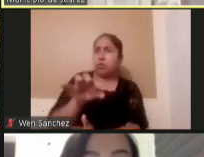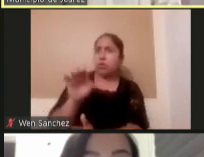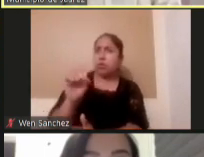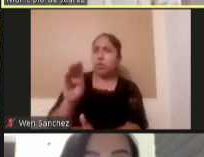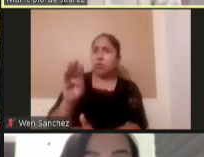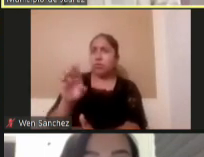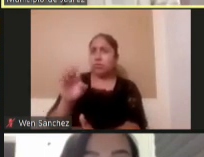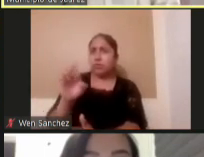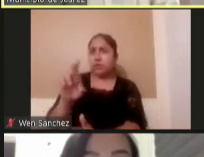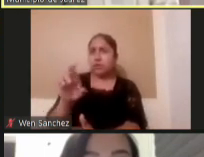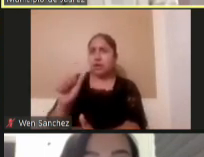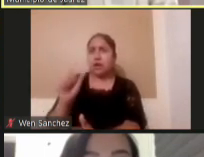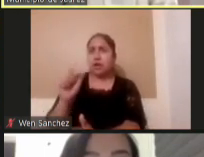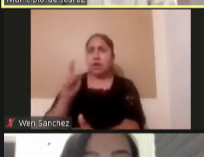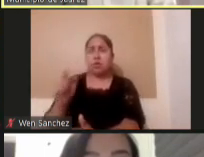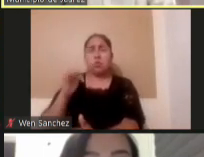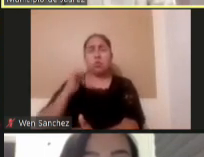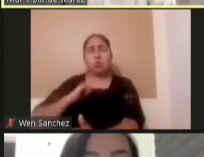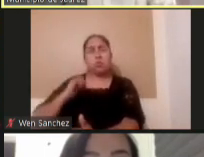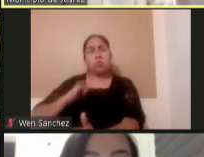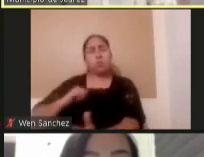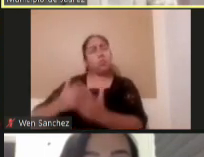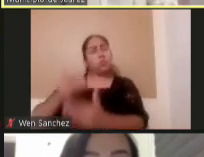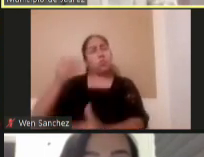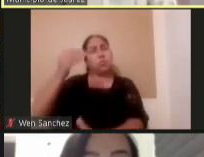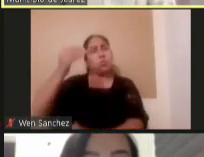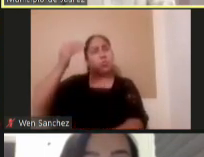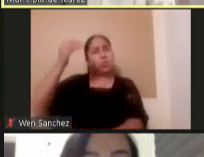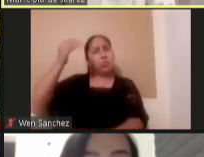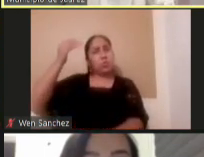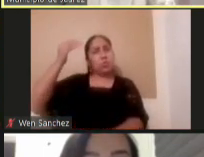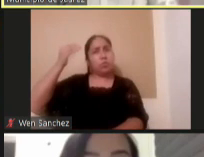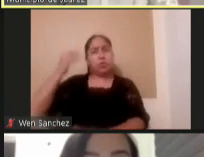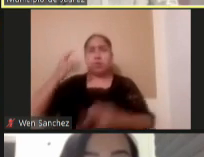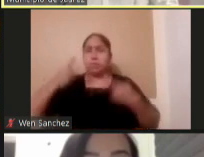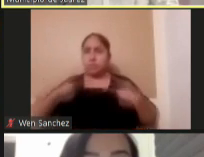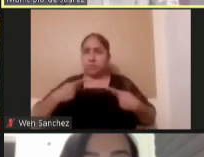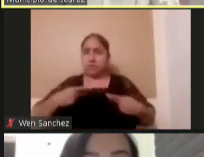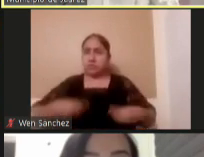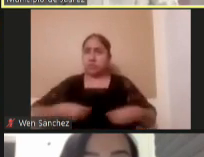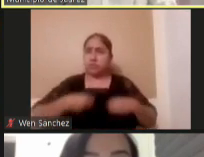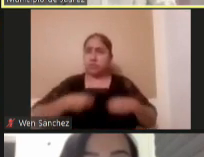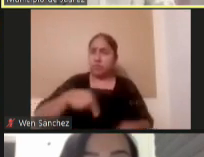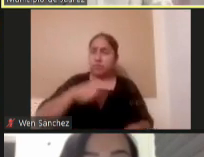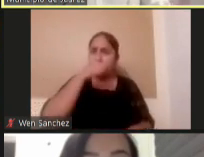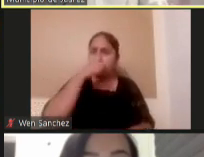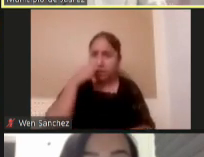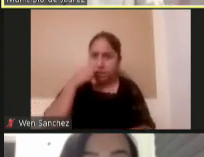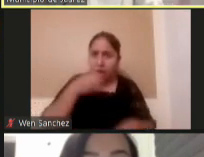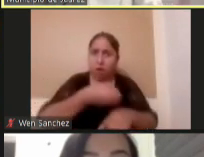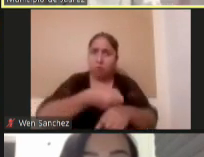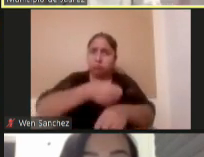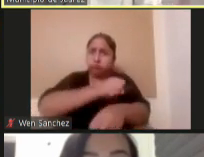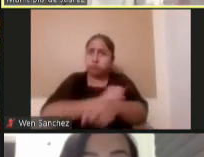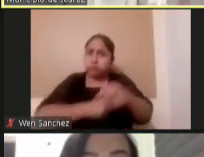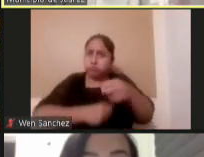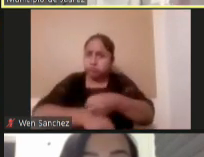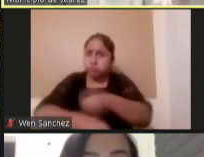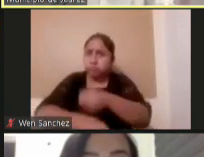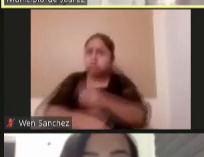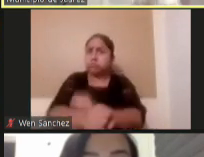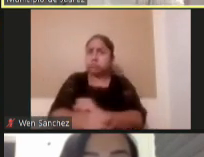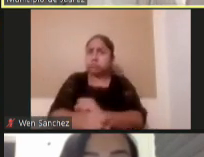juarenses que construyeron con la fuerza de sus brazos esta ciudad. Ciertamente que el campo militar ha ido